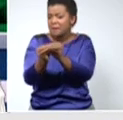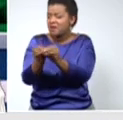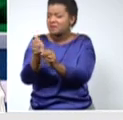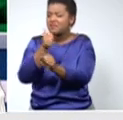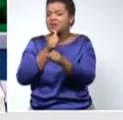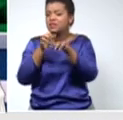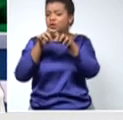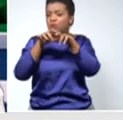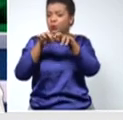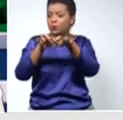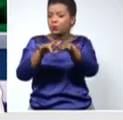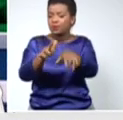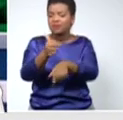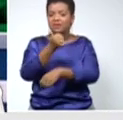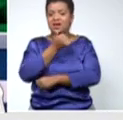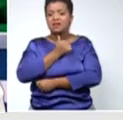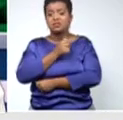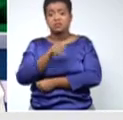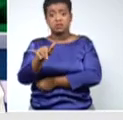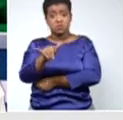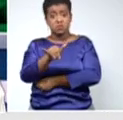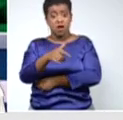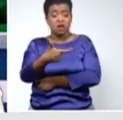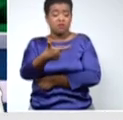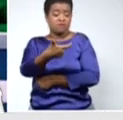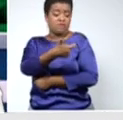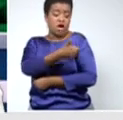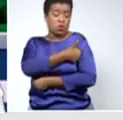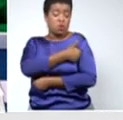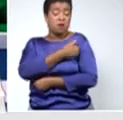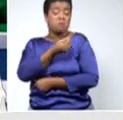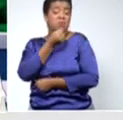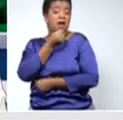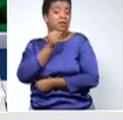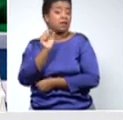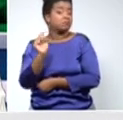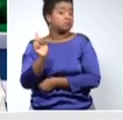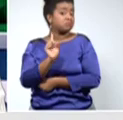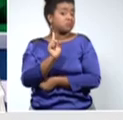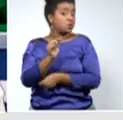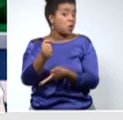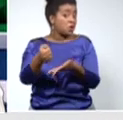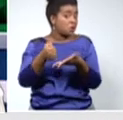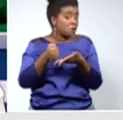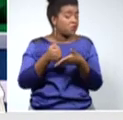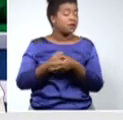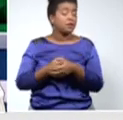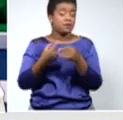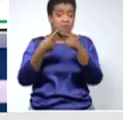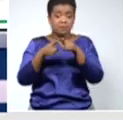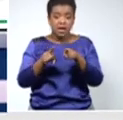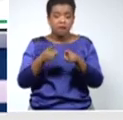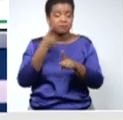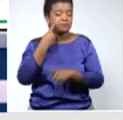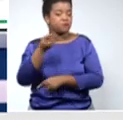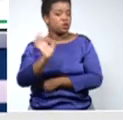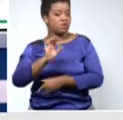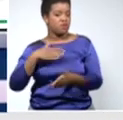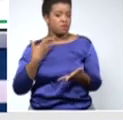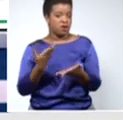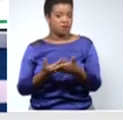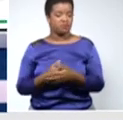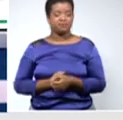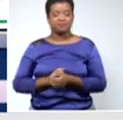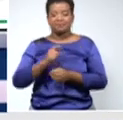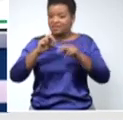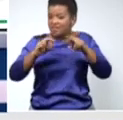amenaza de que tal vez las vacunas no sean efectivas, pero todavía eso está por ver. Vamos a volver a Cuba. Usted